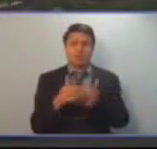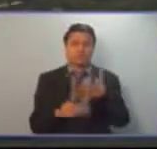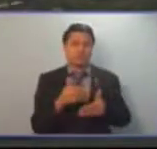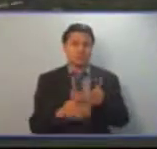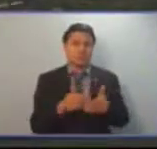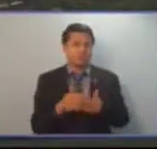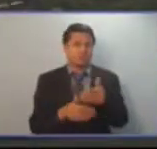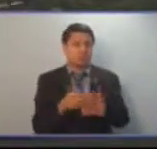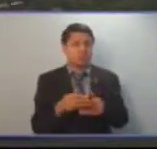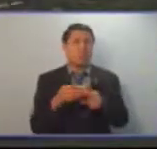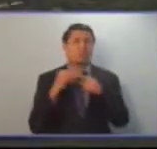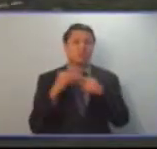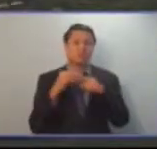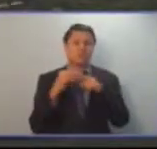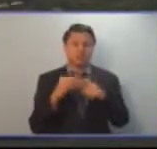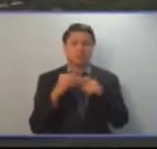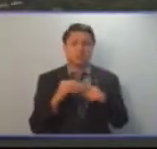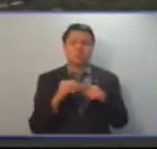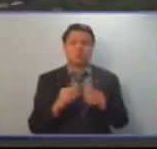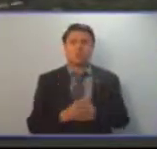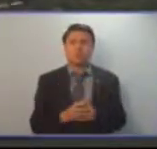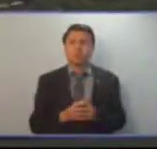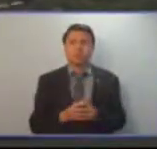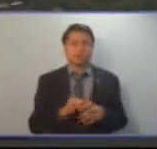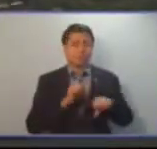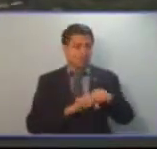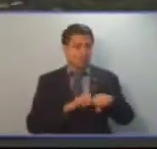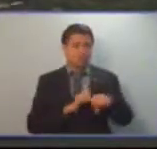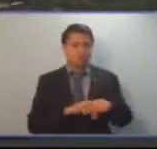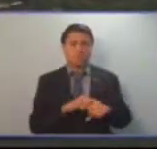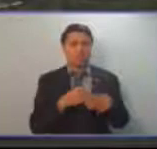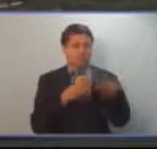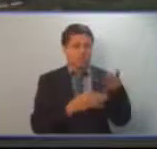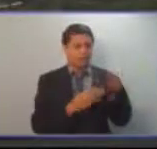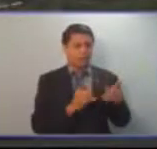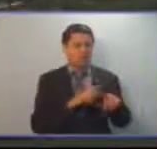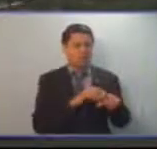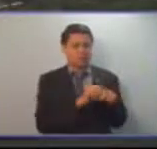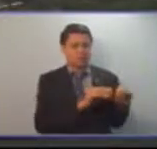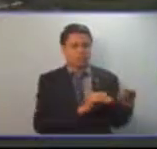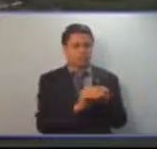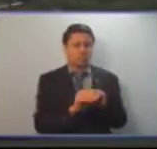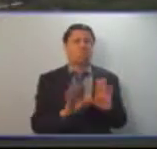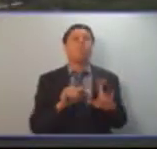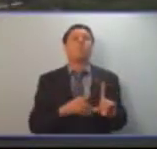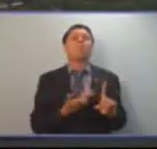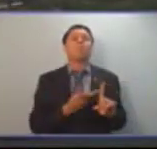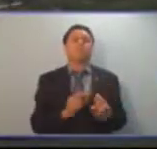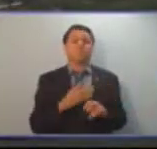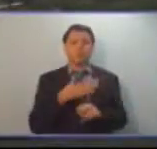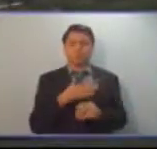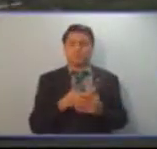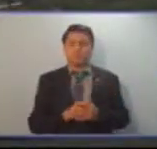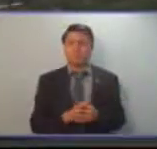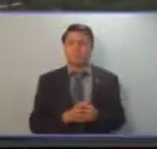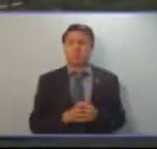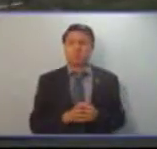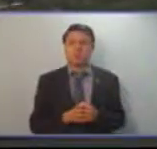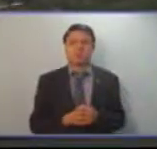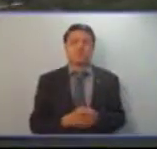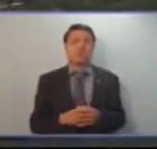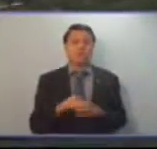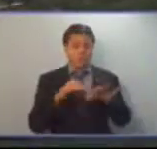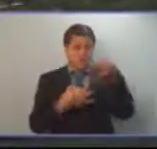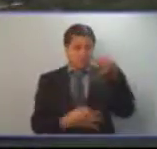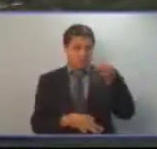proceso especial, temporal, durante un tiempo que duró la ley, para lograr tener un asiento como ciudadanos